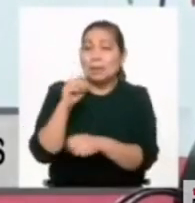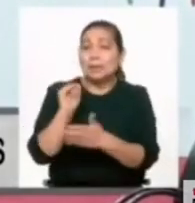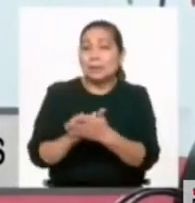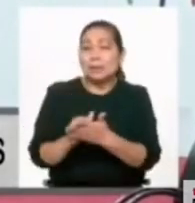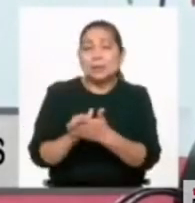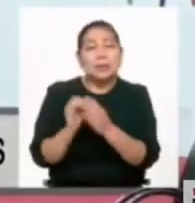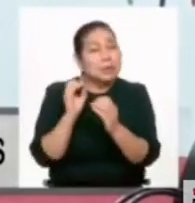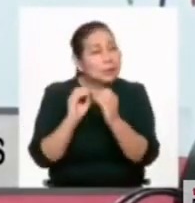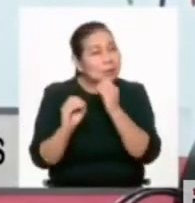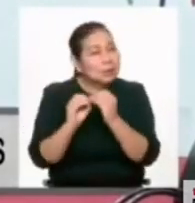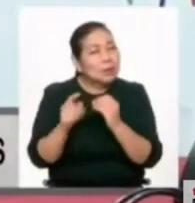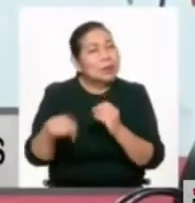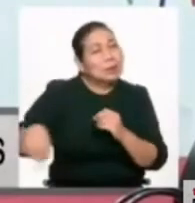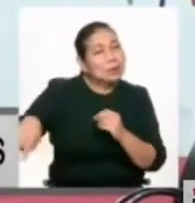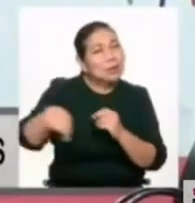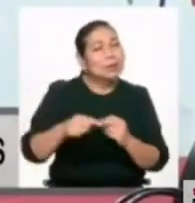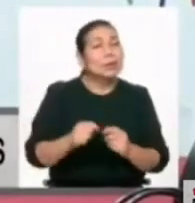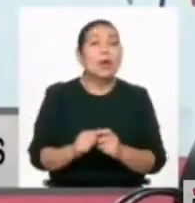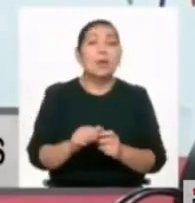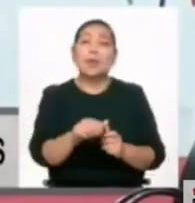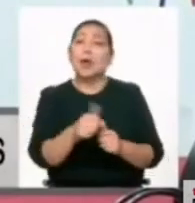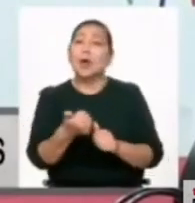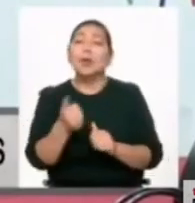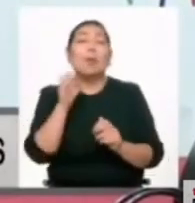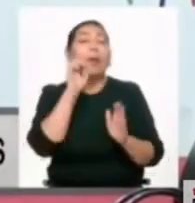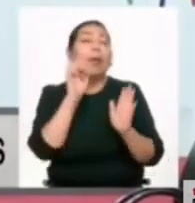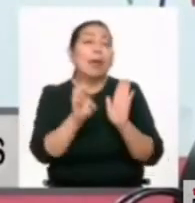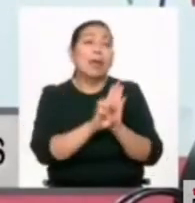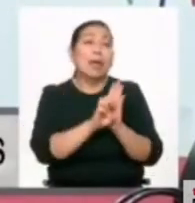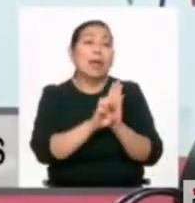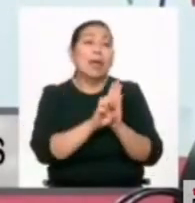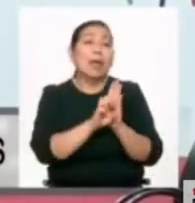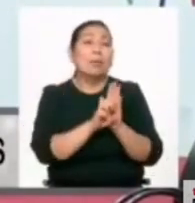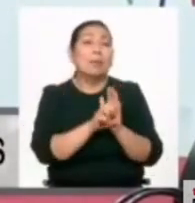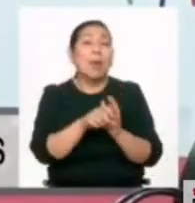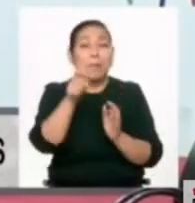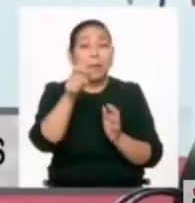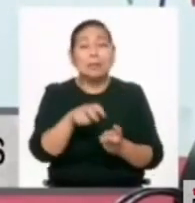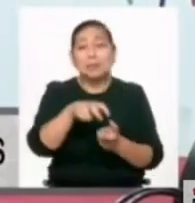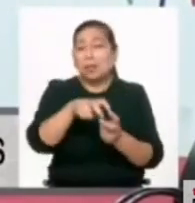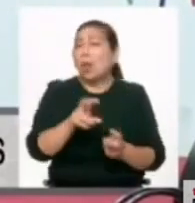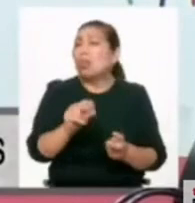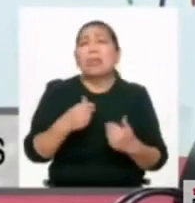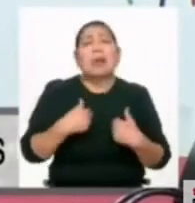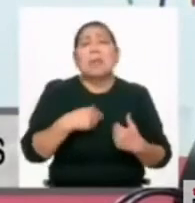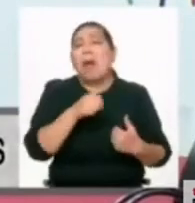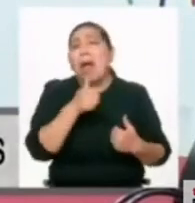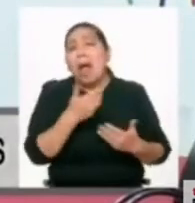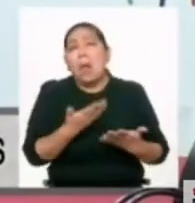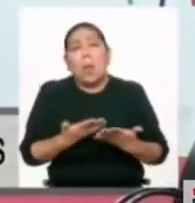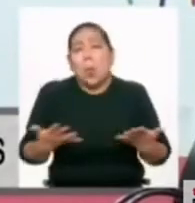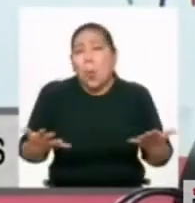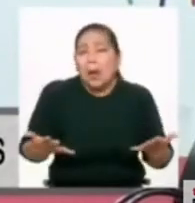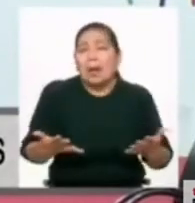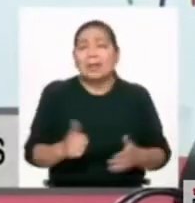que se remedie esa situación. Otros, por ejemplo, los campesinos dicen no tenemos agua,